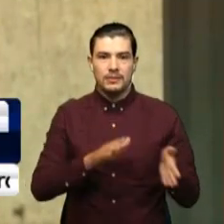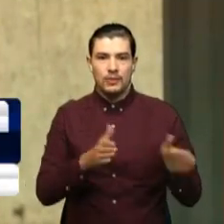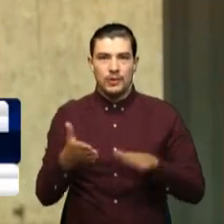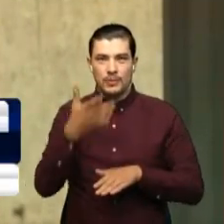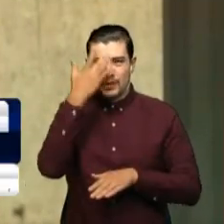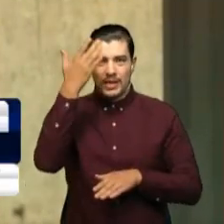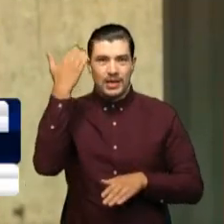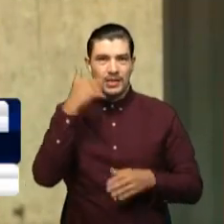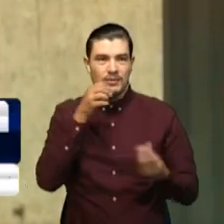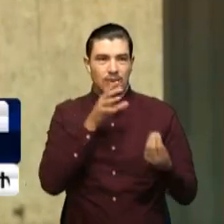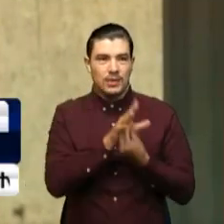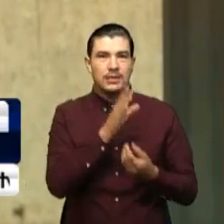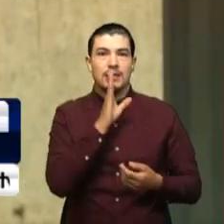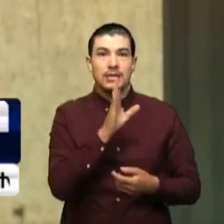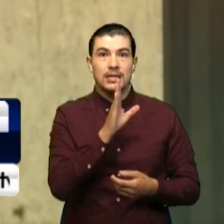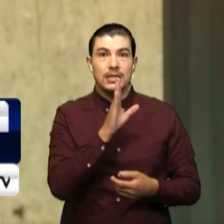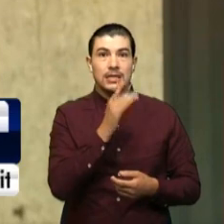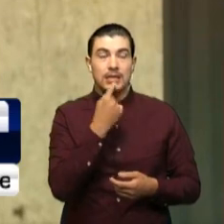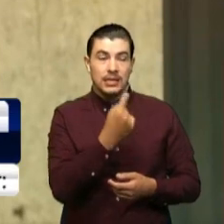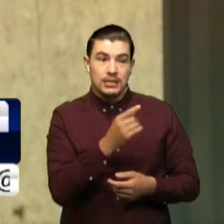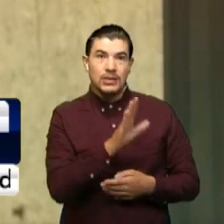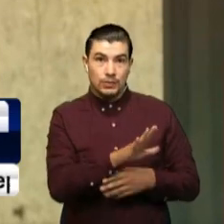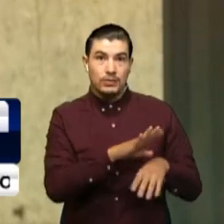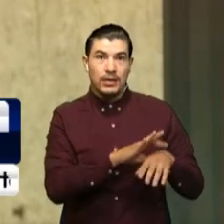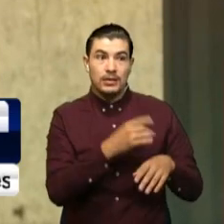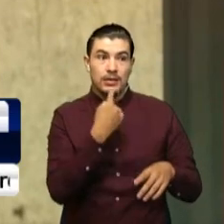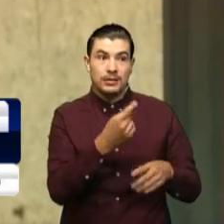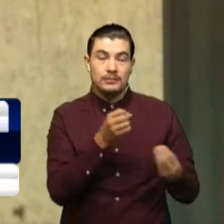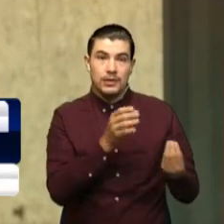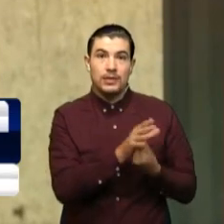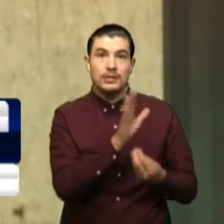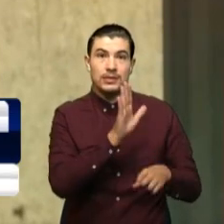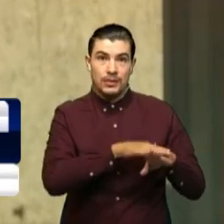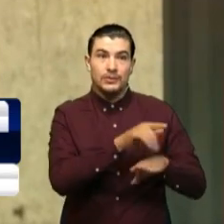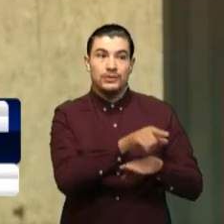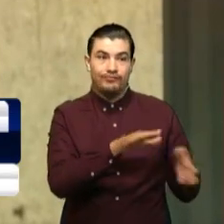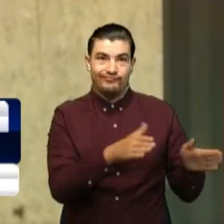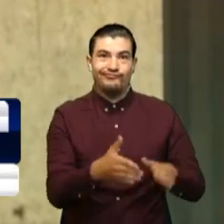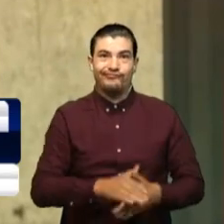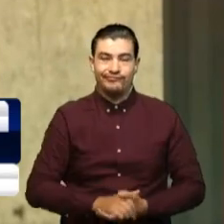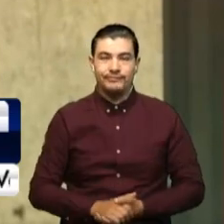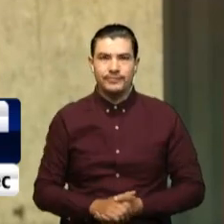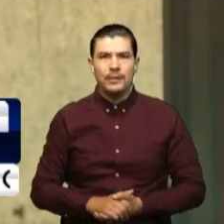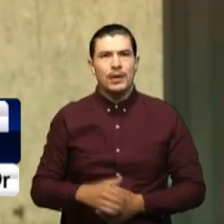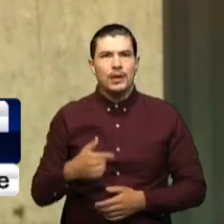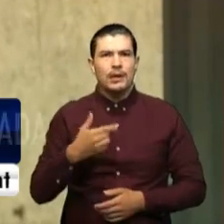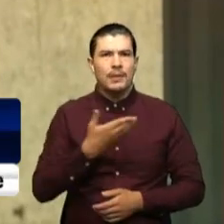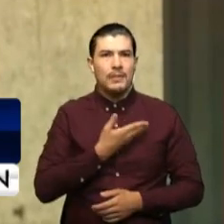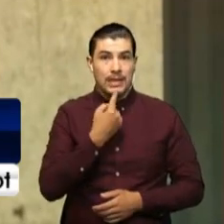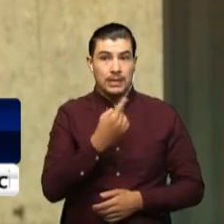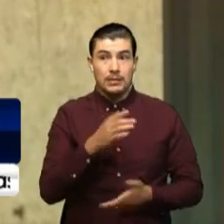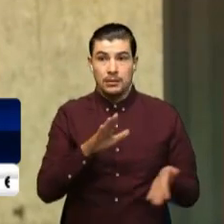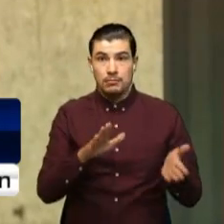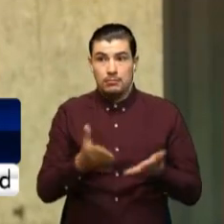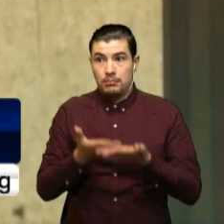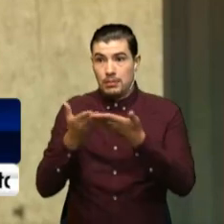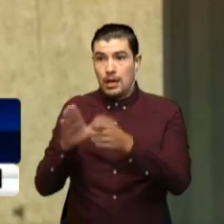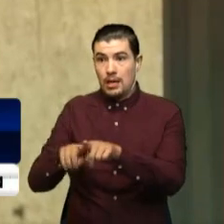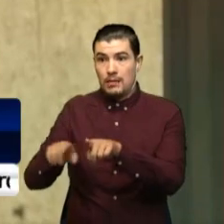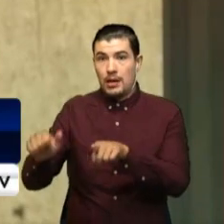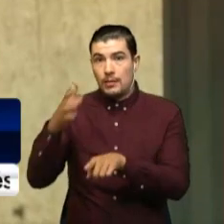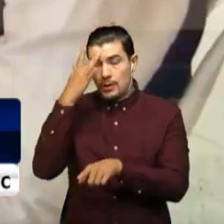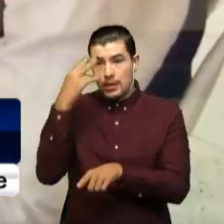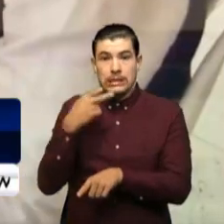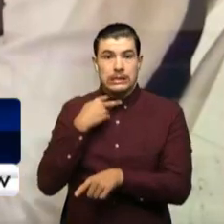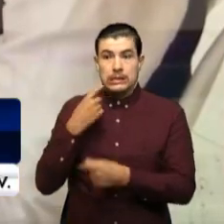según lo afirman los médicos ella asegura que había entregado el cuidado de su hija a su hermana por asuntos económicos